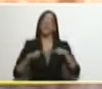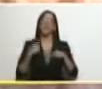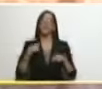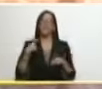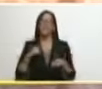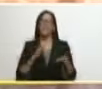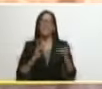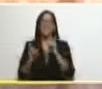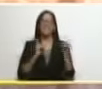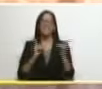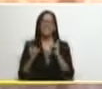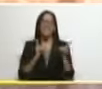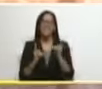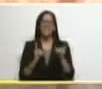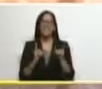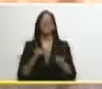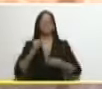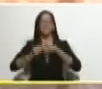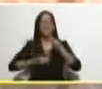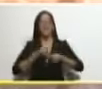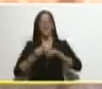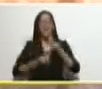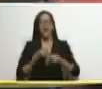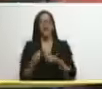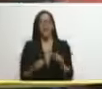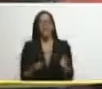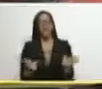dieta paleolítica que hago de manera